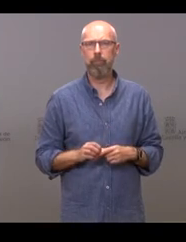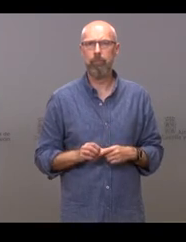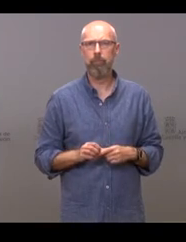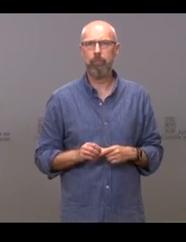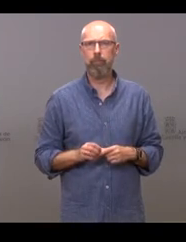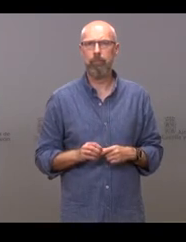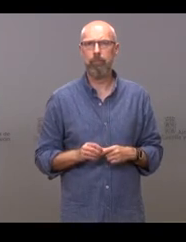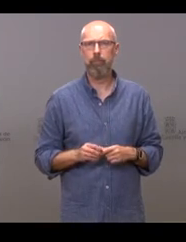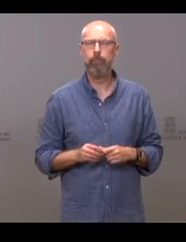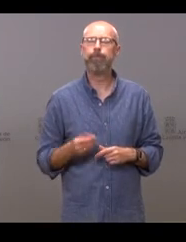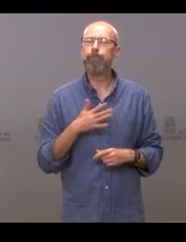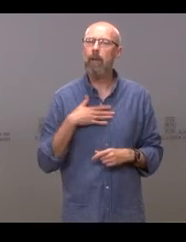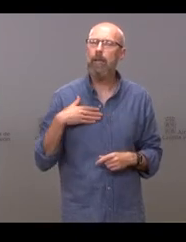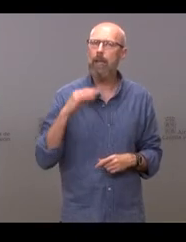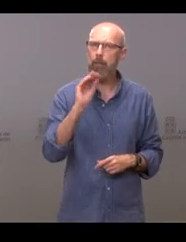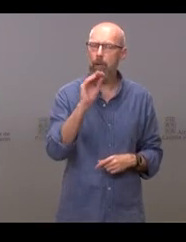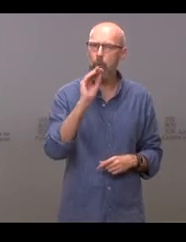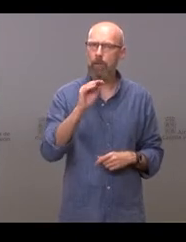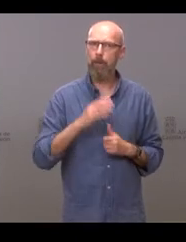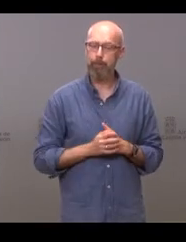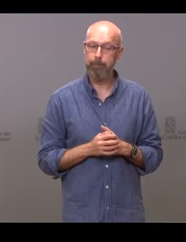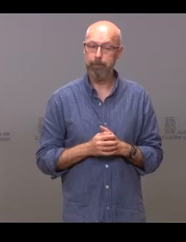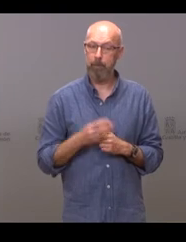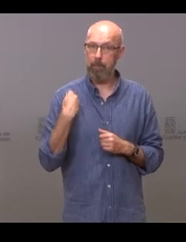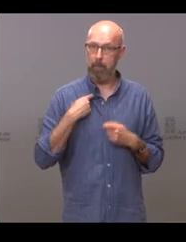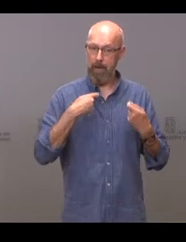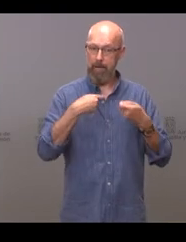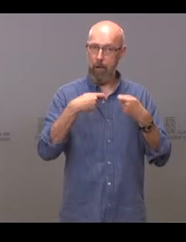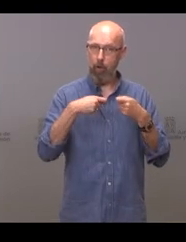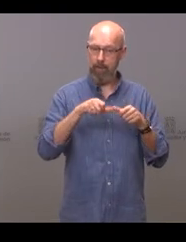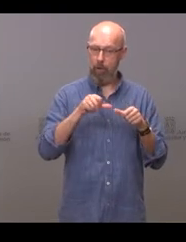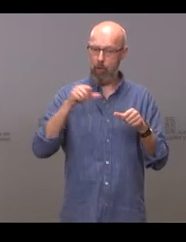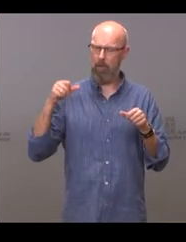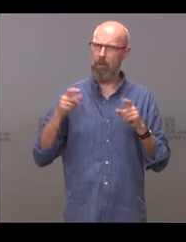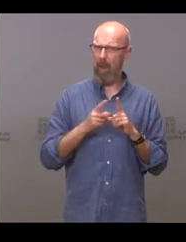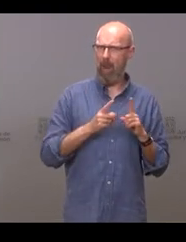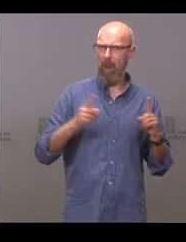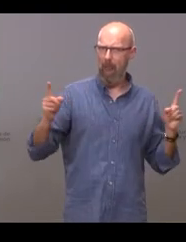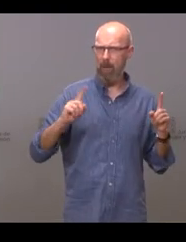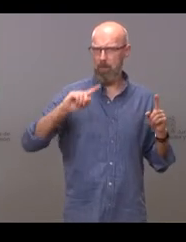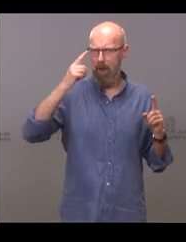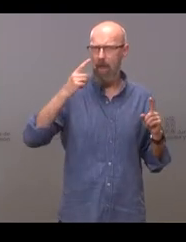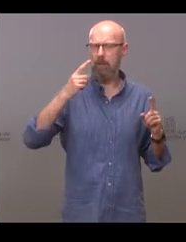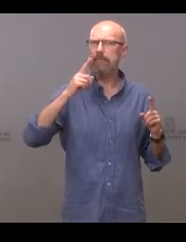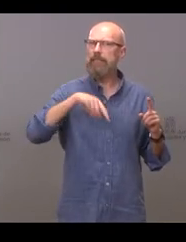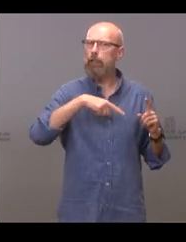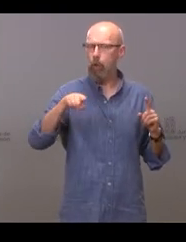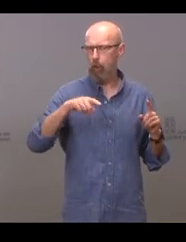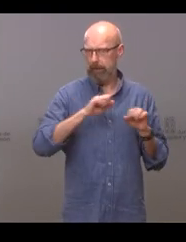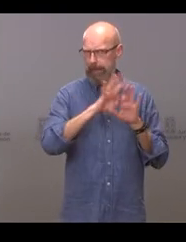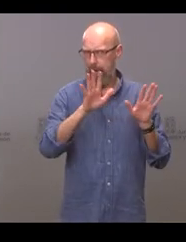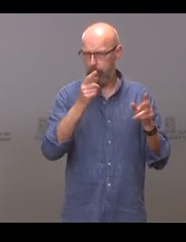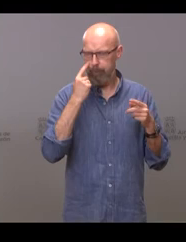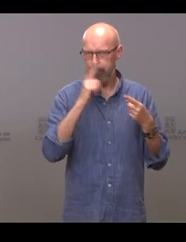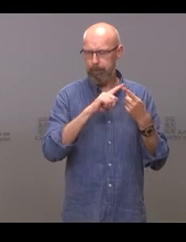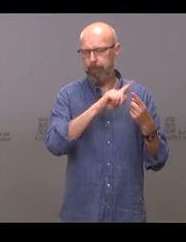si yo quería preguntar si éstas han sido las negociaciones más largas que recuerdan que no me ha quedado claro y luego también quería